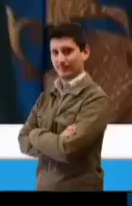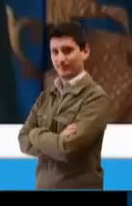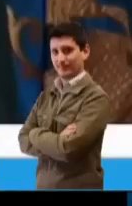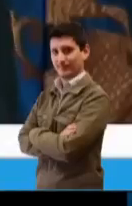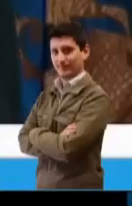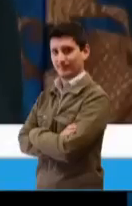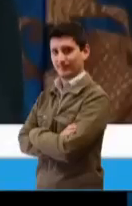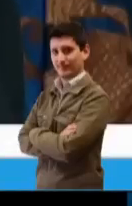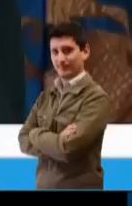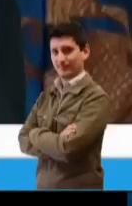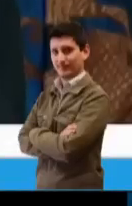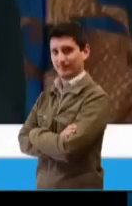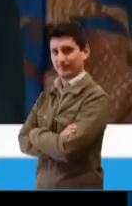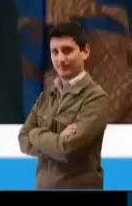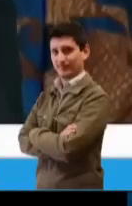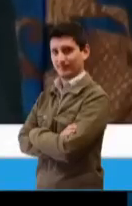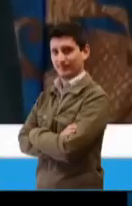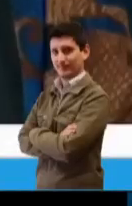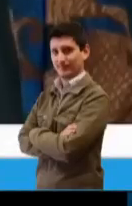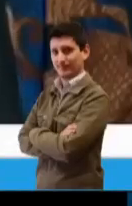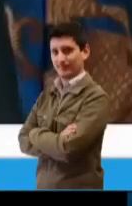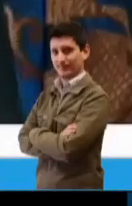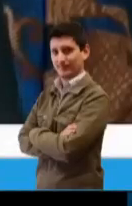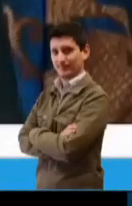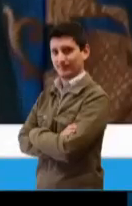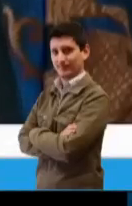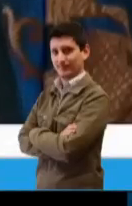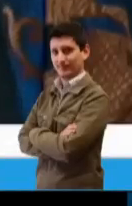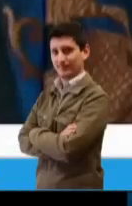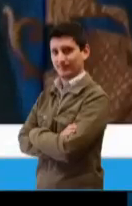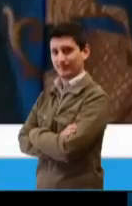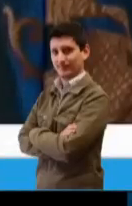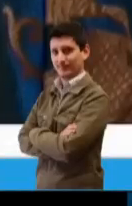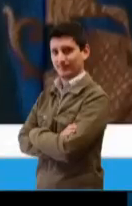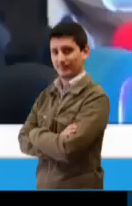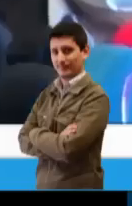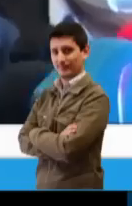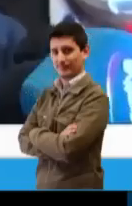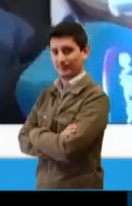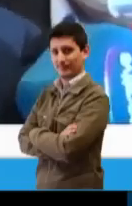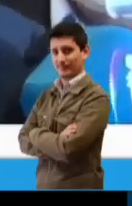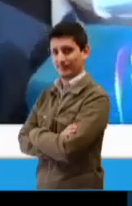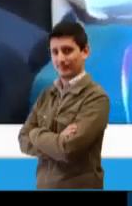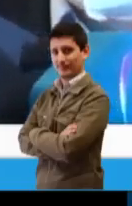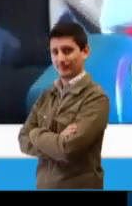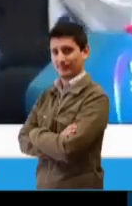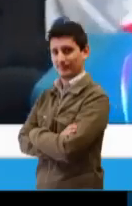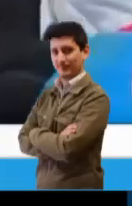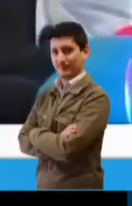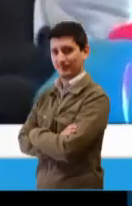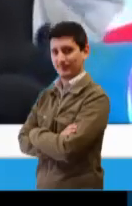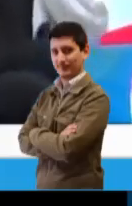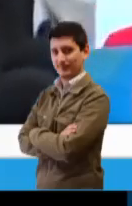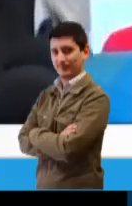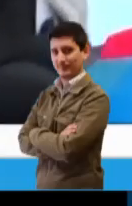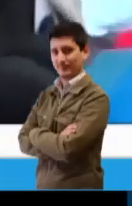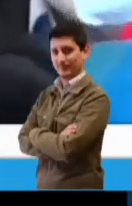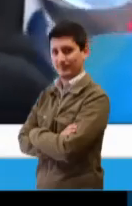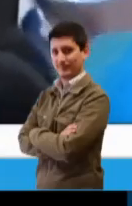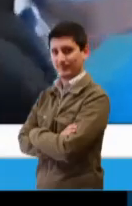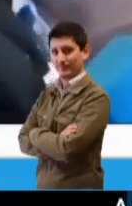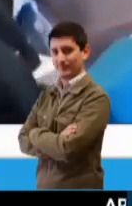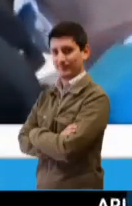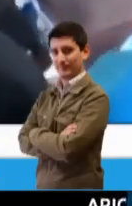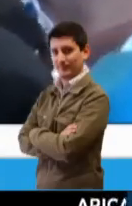va a estar disponible en todas ellas para responder todas sus preguntas. Siempre voy a estar disponible para colaborar con el Congreso si es